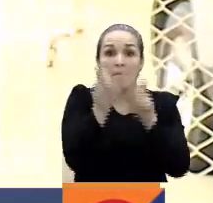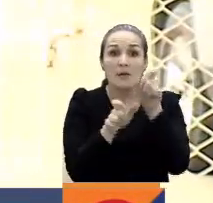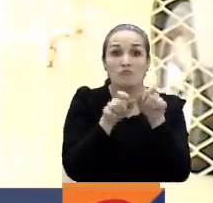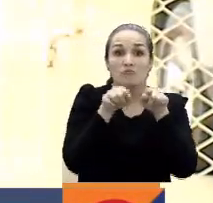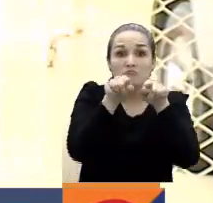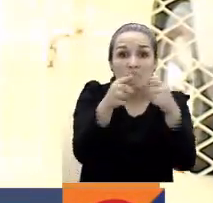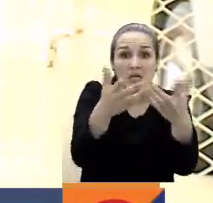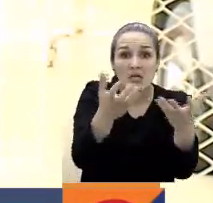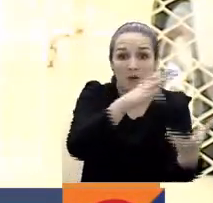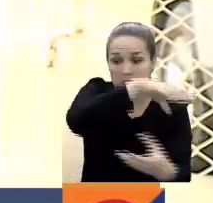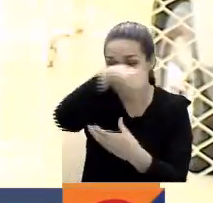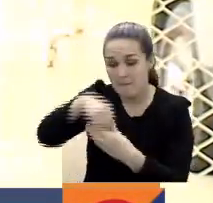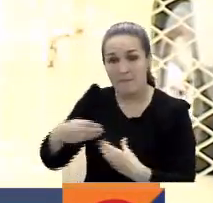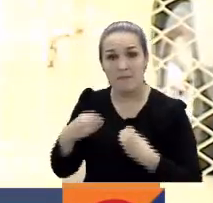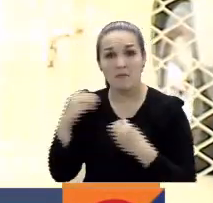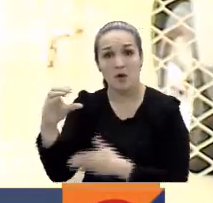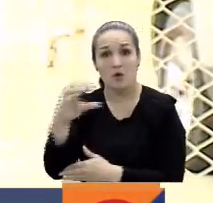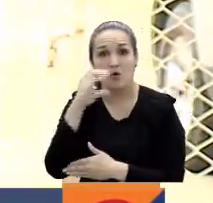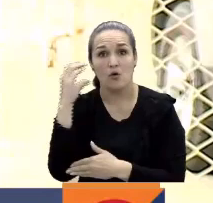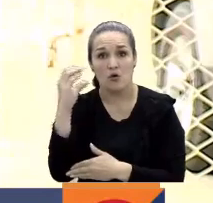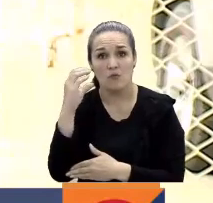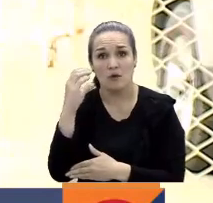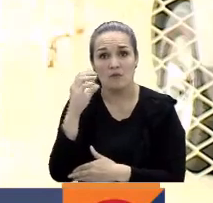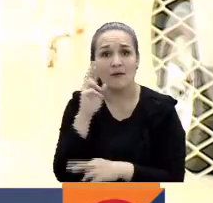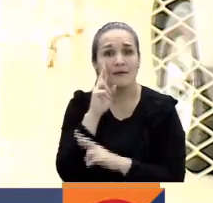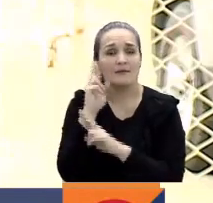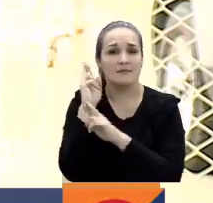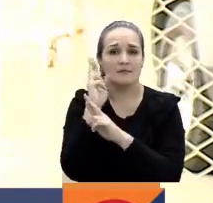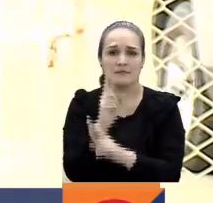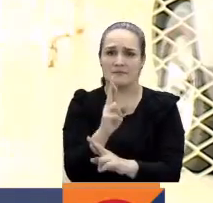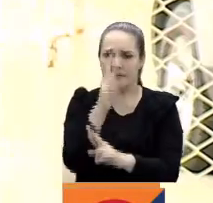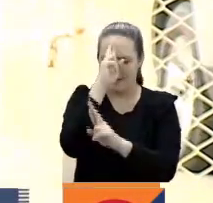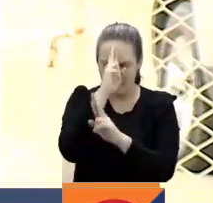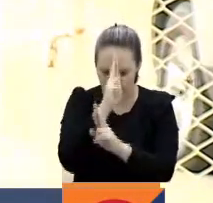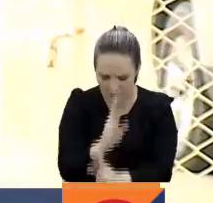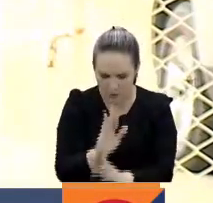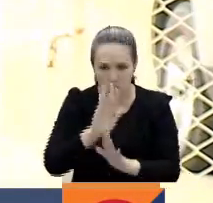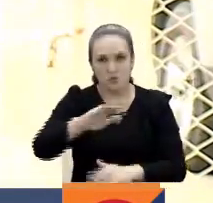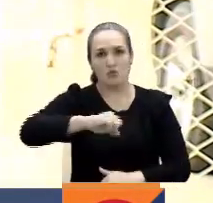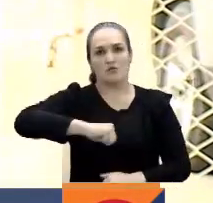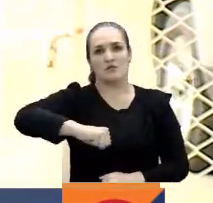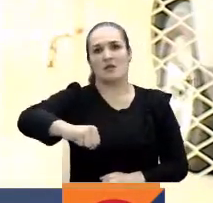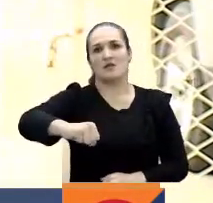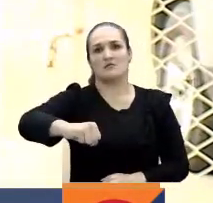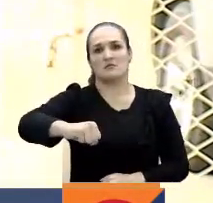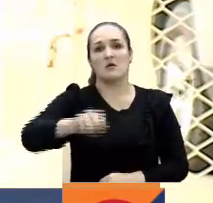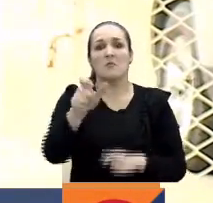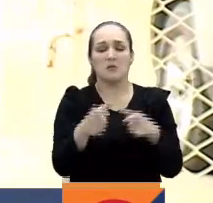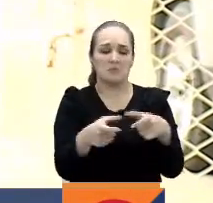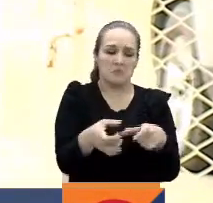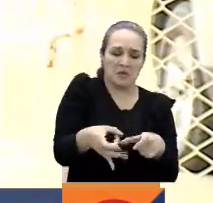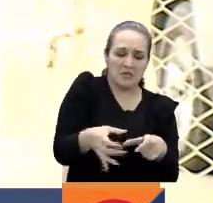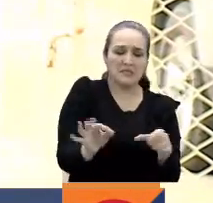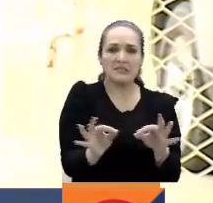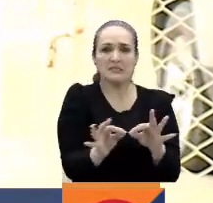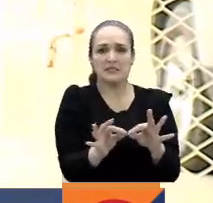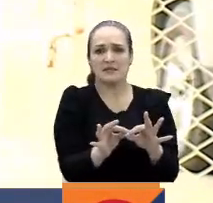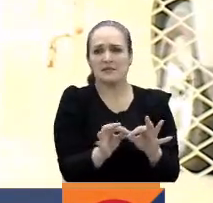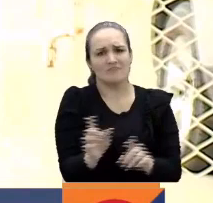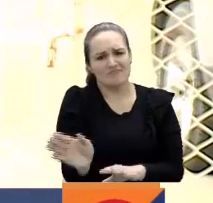Colombia, el respeto de todos sus derechos, pasar de simplemente un carnet a